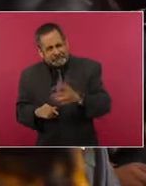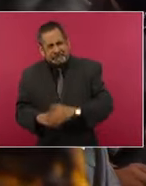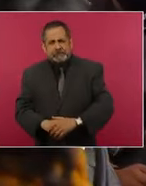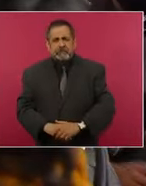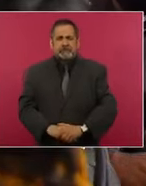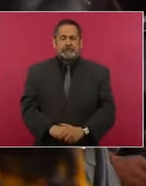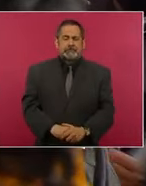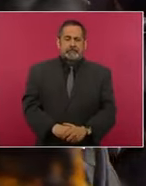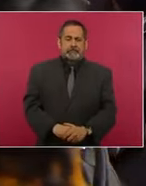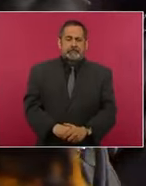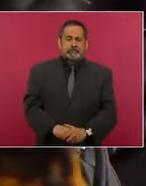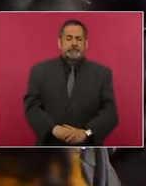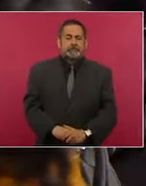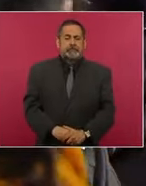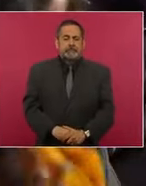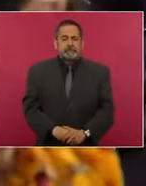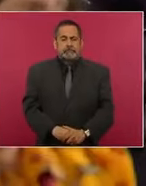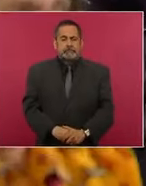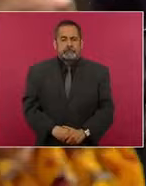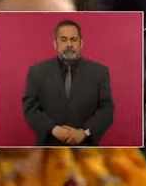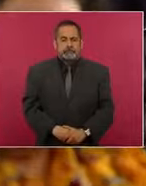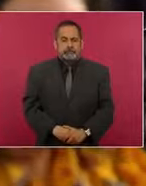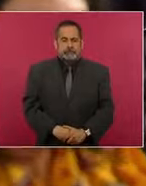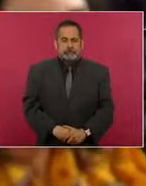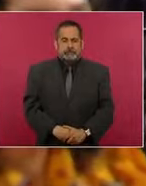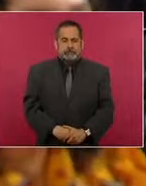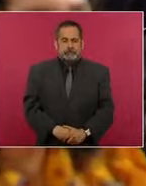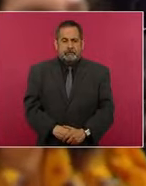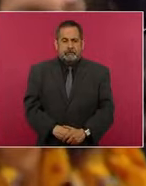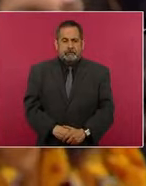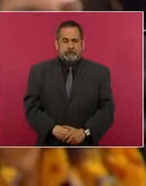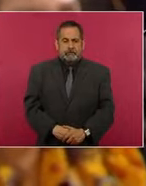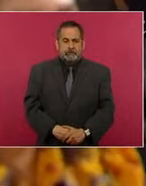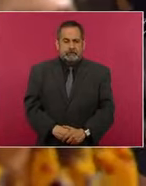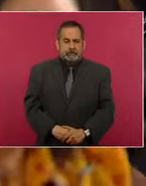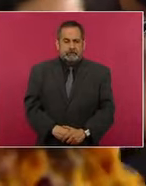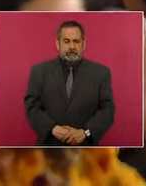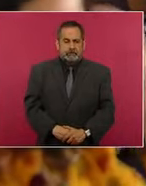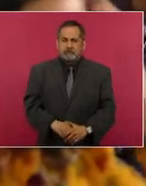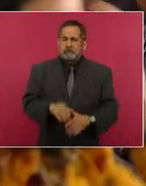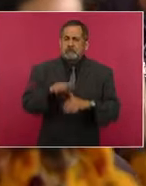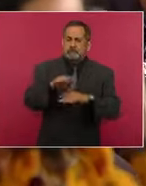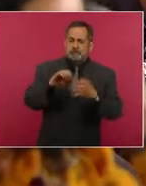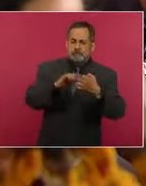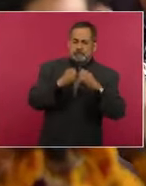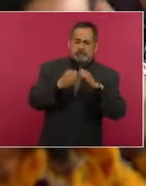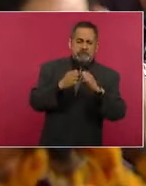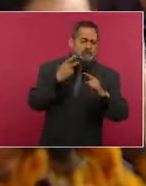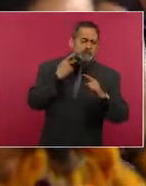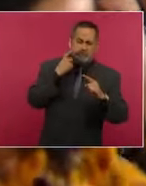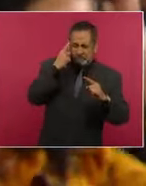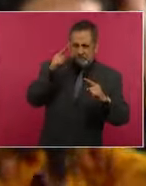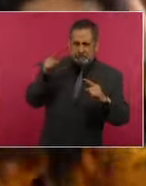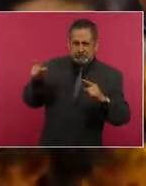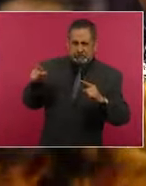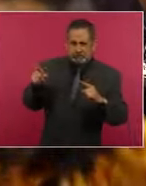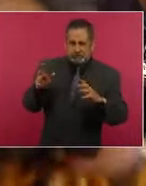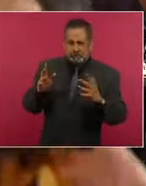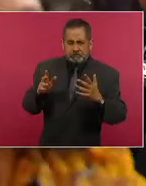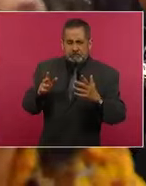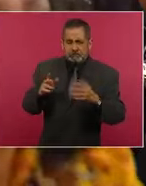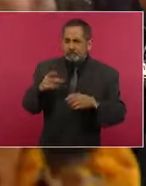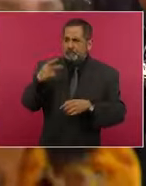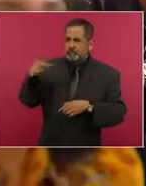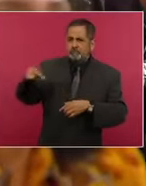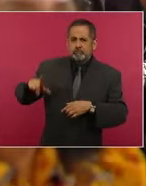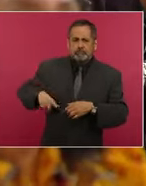Ellos plantean que sí avanzan las investigaciones cuando se trata de enemigos políticos de su gobierno, pero cuando se trata de gente cercana a